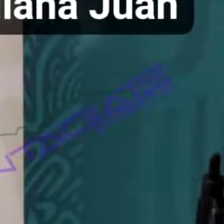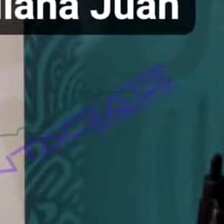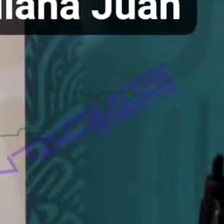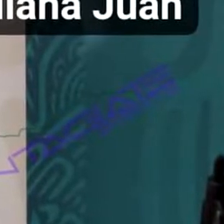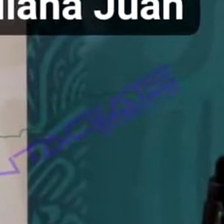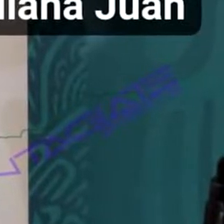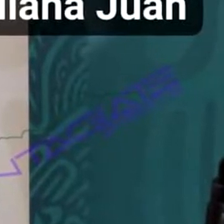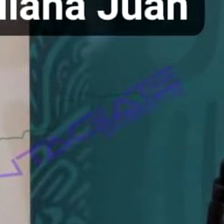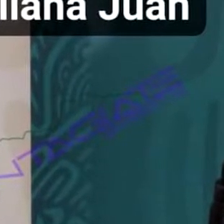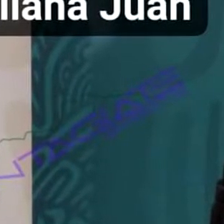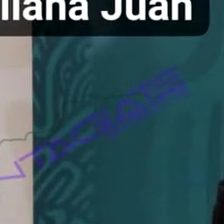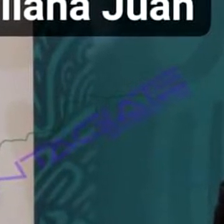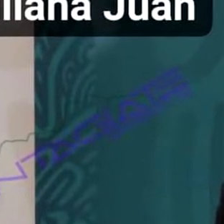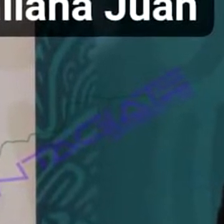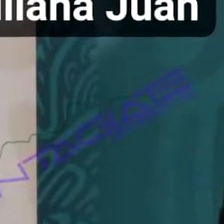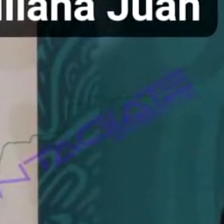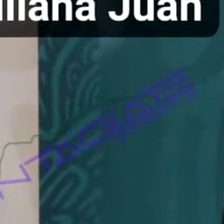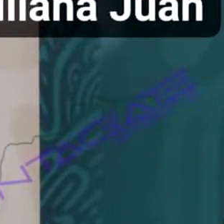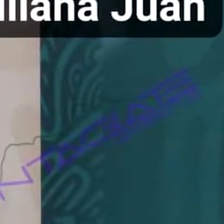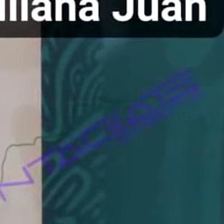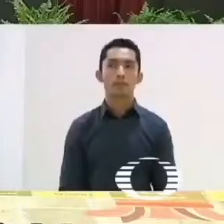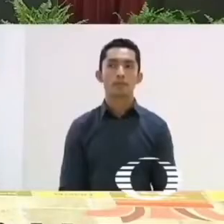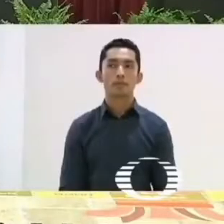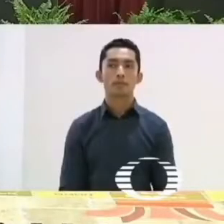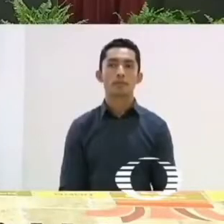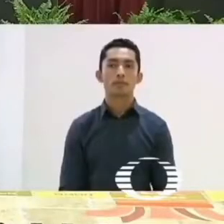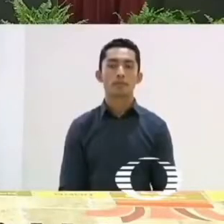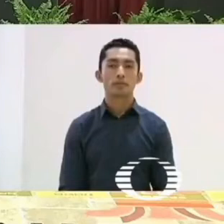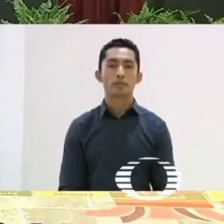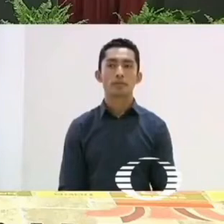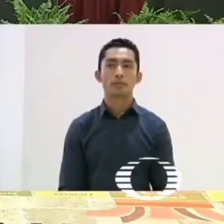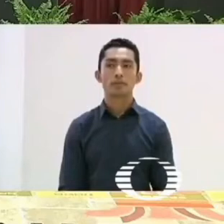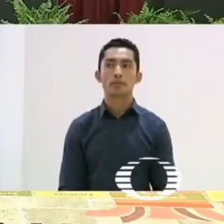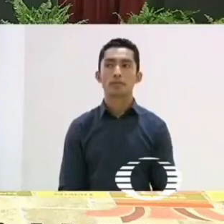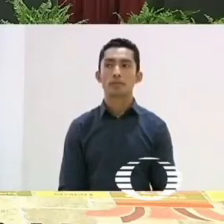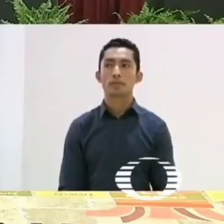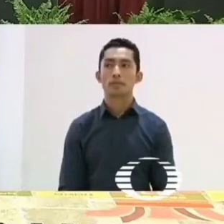costado de la mesa de diálogo que sostenían para escucharlo.